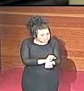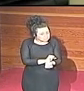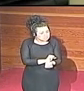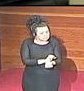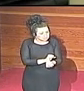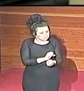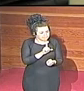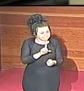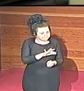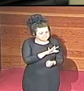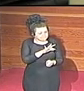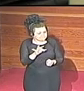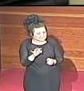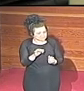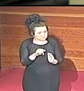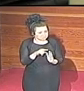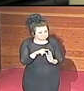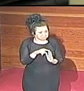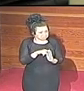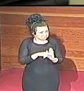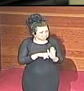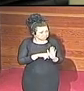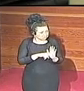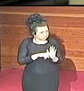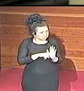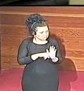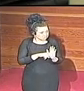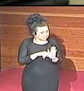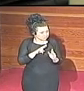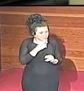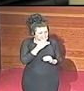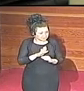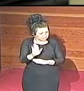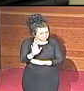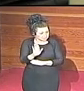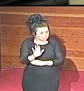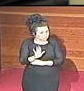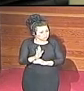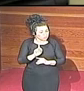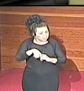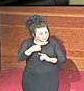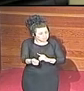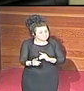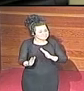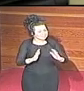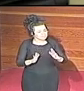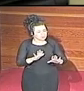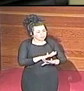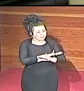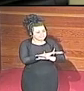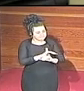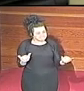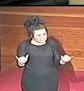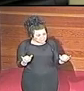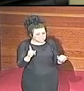sistémicas para su posterior desnazificación en tiempos de paz. No es solo la guerra